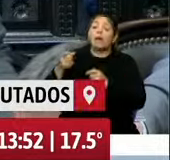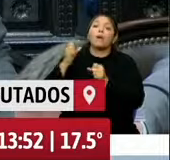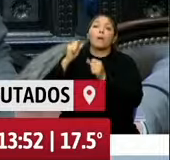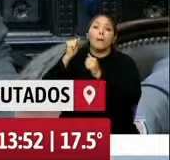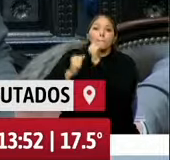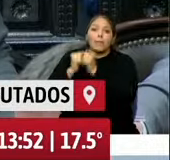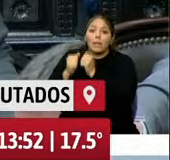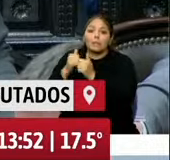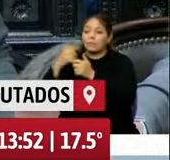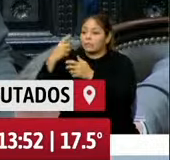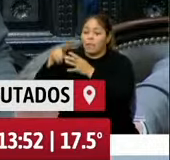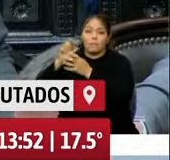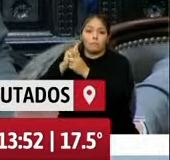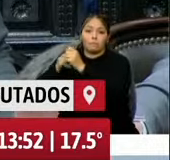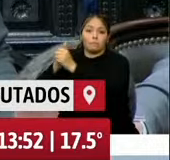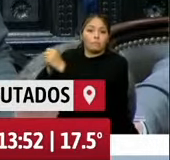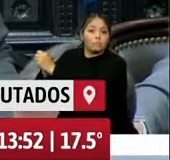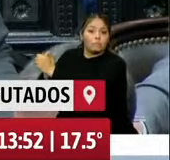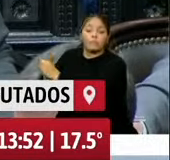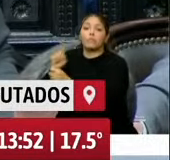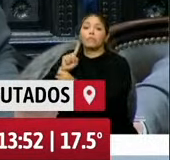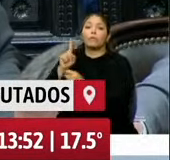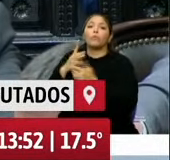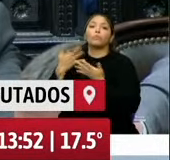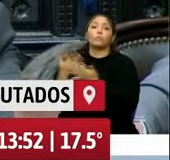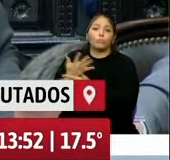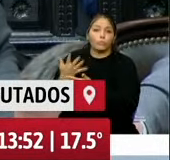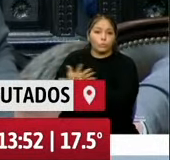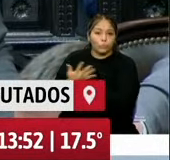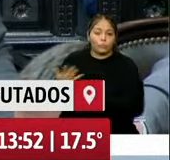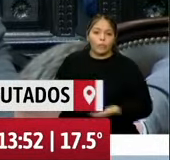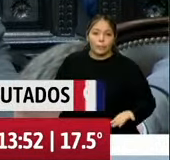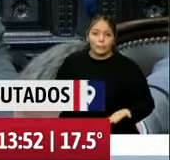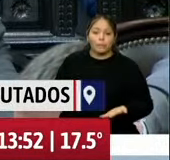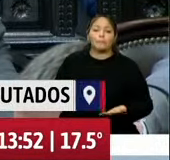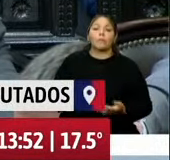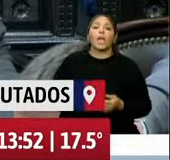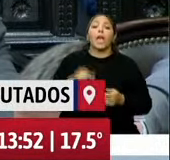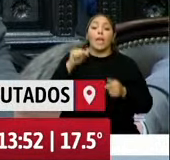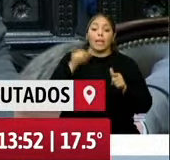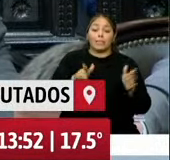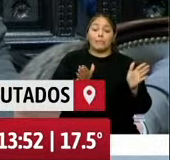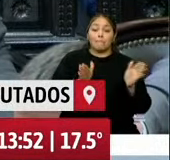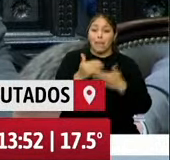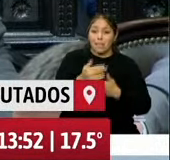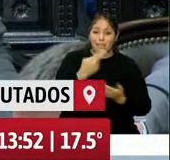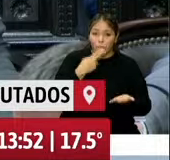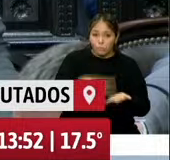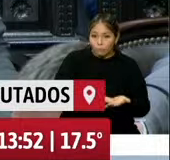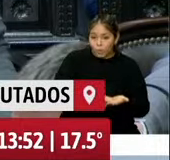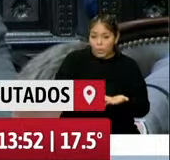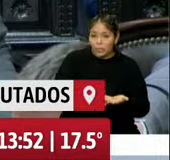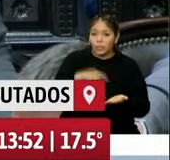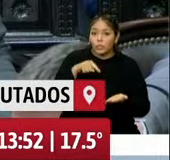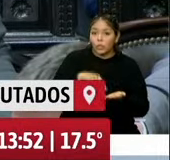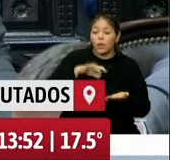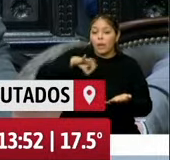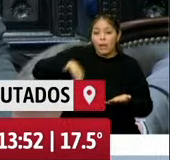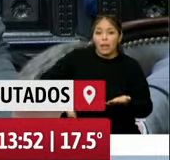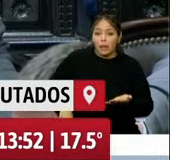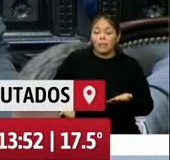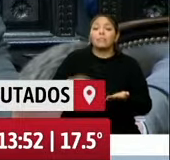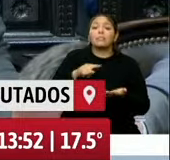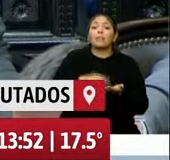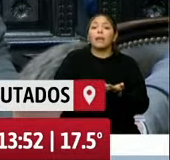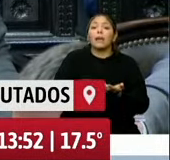le tendió de alguna forma Cristina kisner no en su reaparición no que es decirle entre comillas No si vos querés Acá